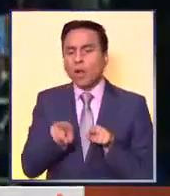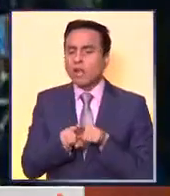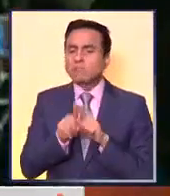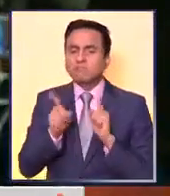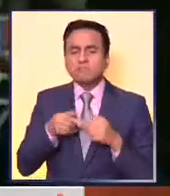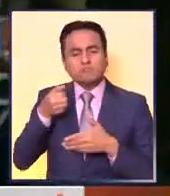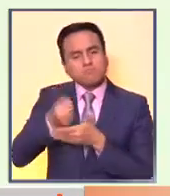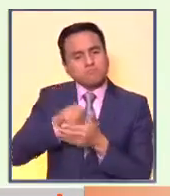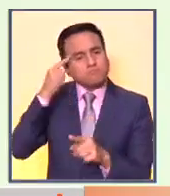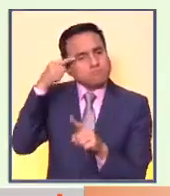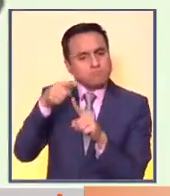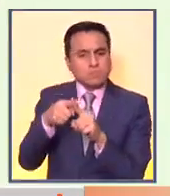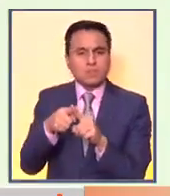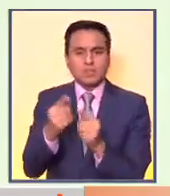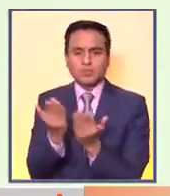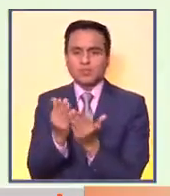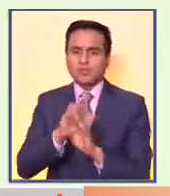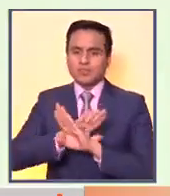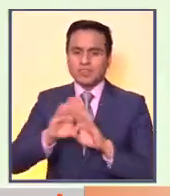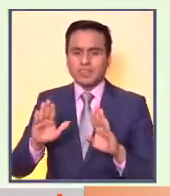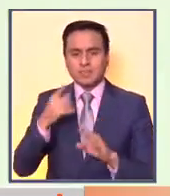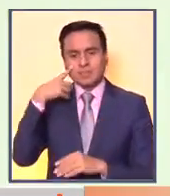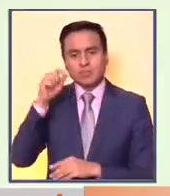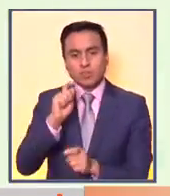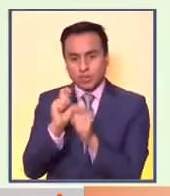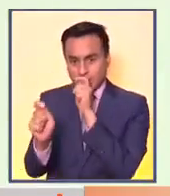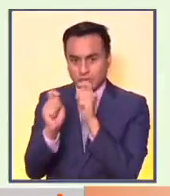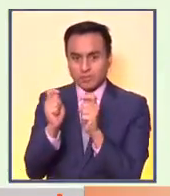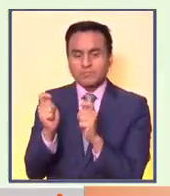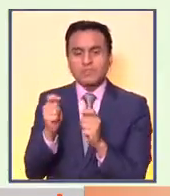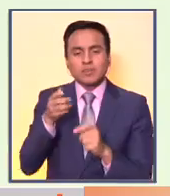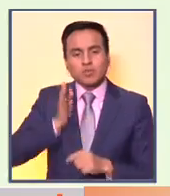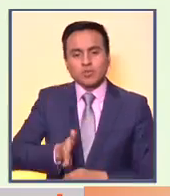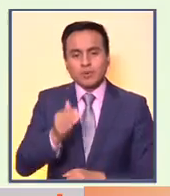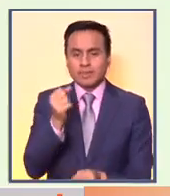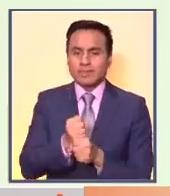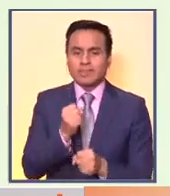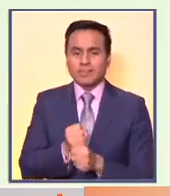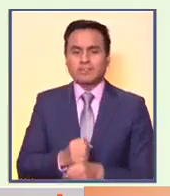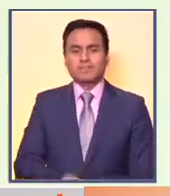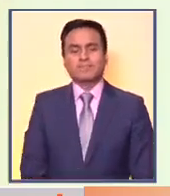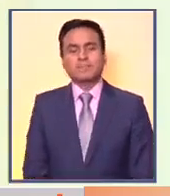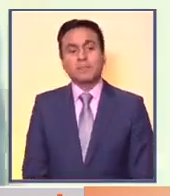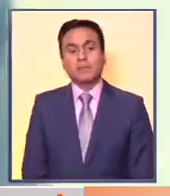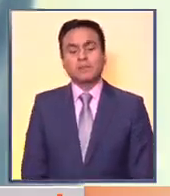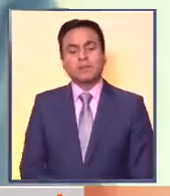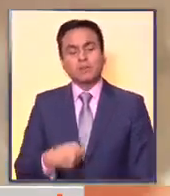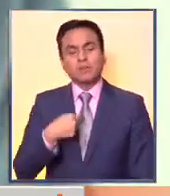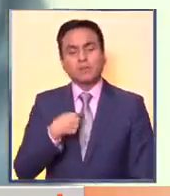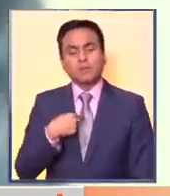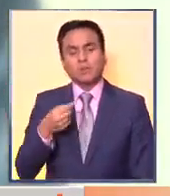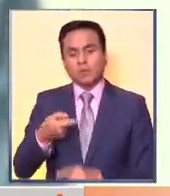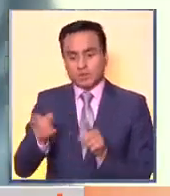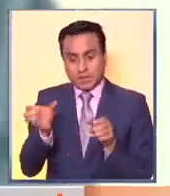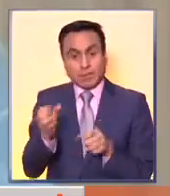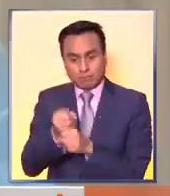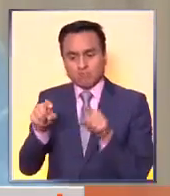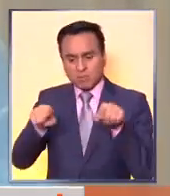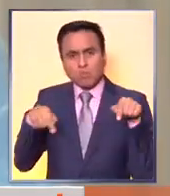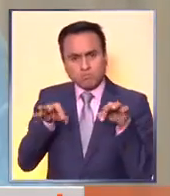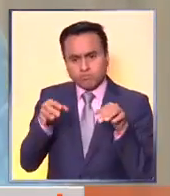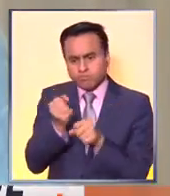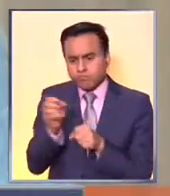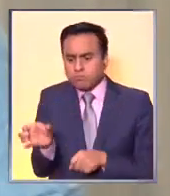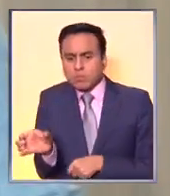propósitos. Terminó sus estudios en prevención de riesgos y continúa trabajando. Fui reasignado, ¿cierto?, en